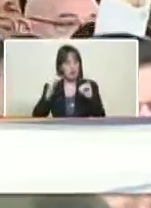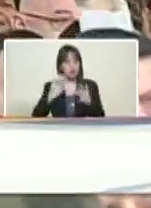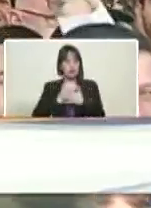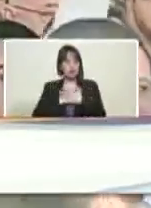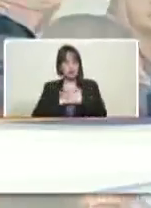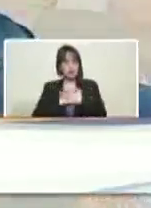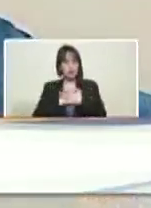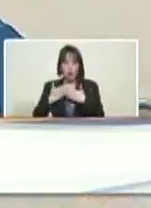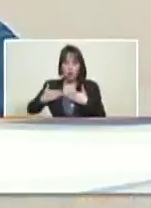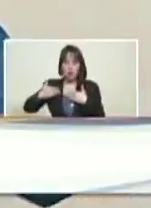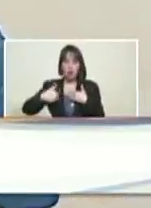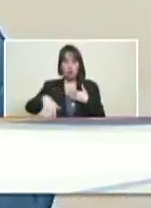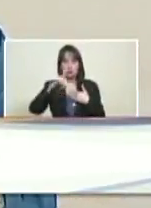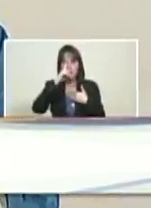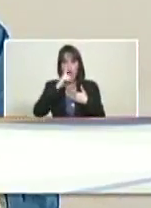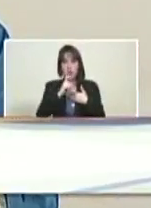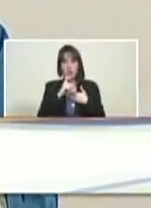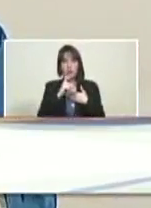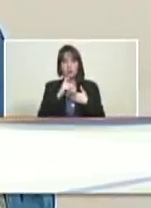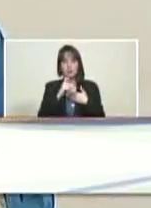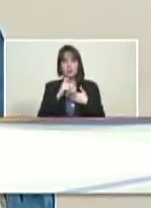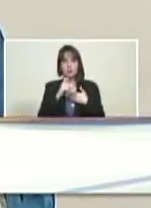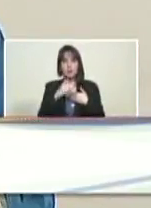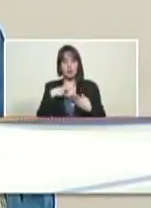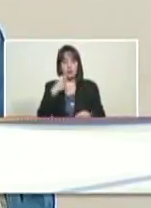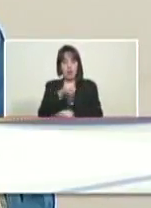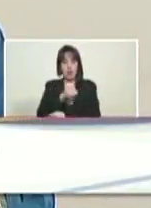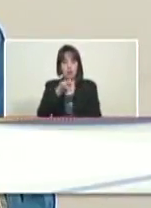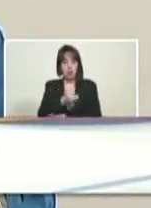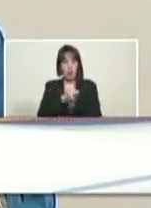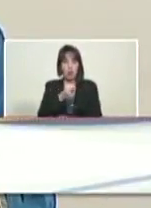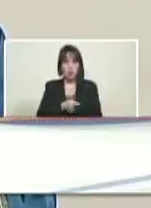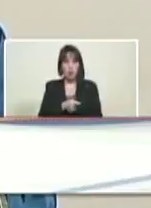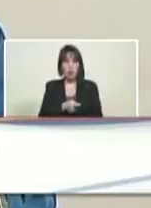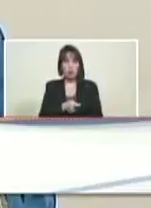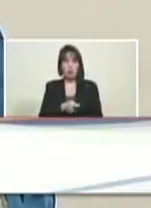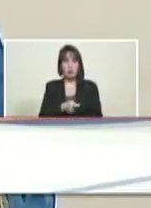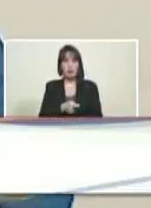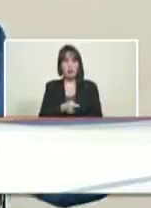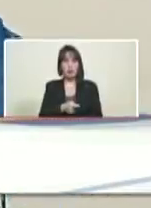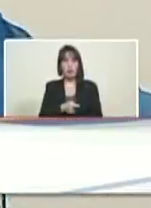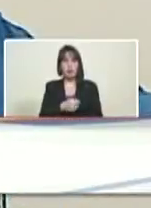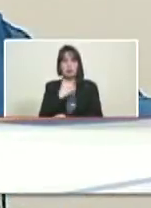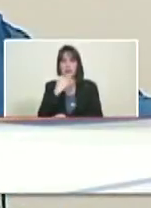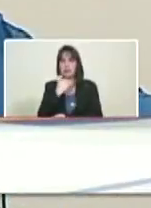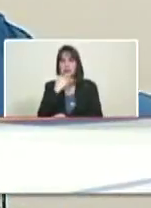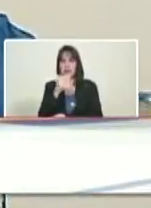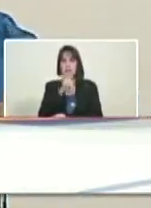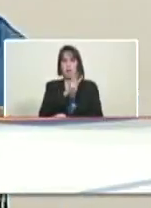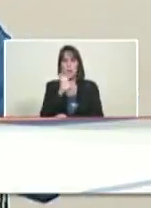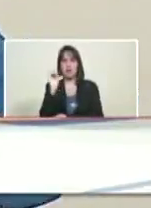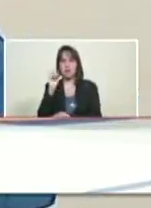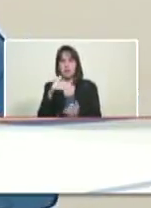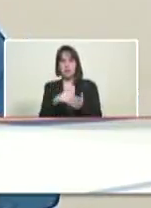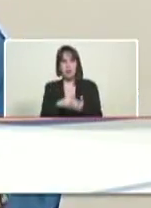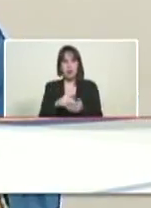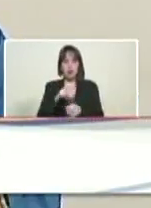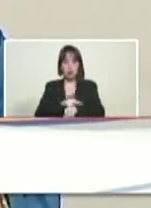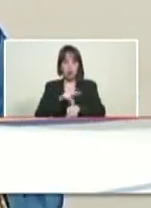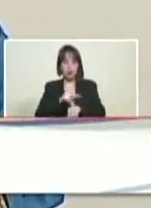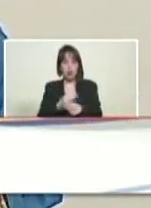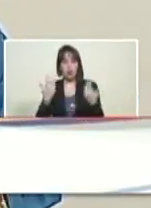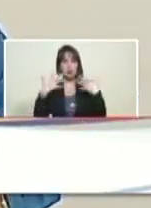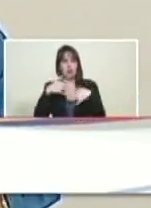en los próximos años de graduar, así como graduemos. He graduado casi 40.000 médicos